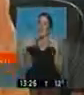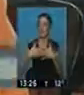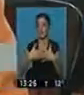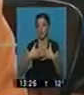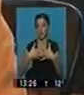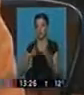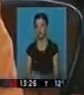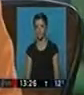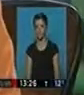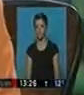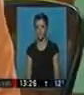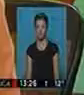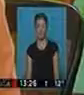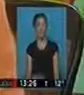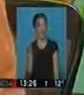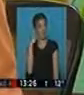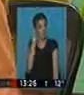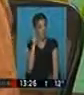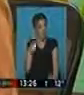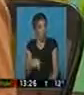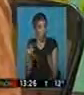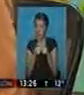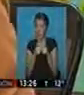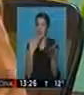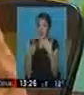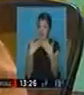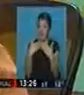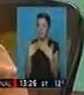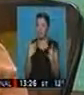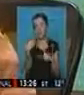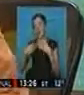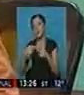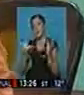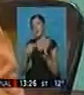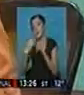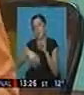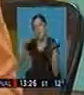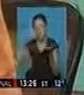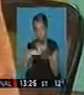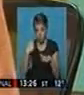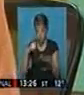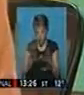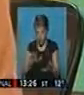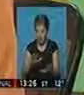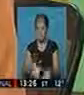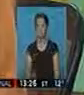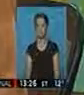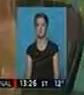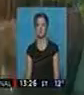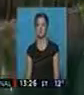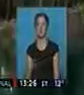Le dijimos que hoy era el programa del debate. La verdad que estaría para seguirla, pero nos tenemos que ir a una pausa. Usted no se vaya.